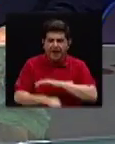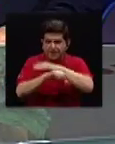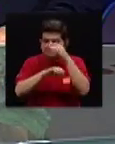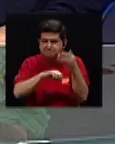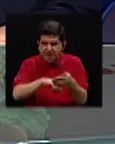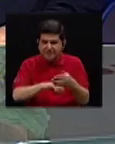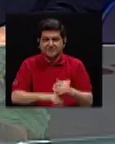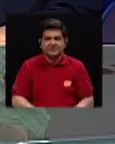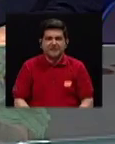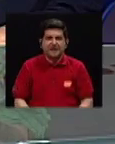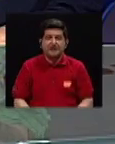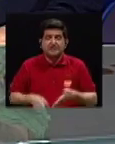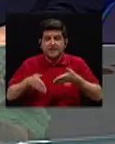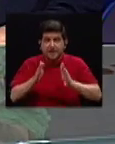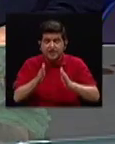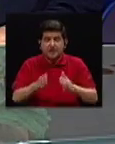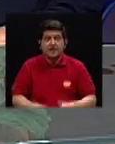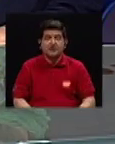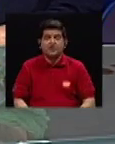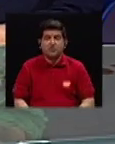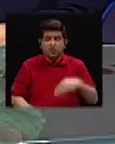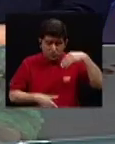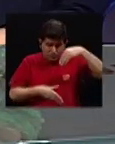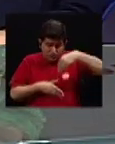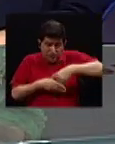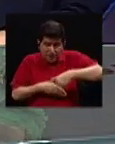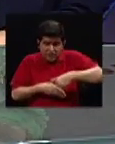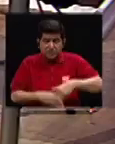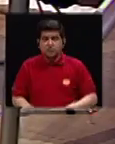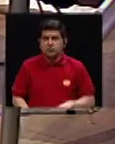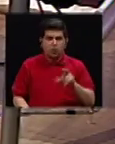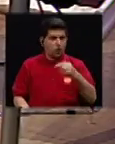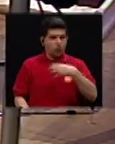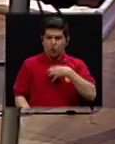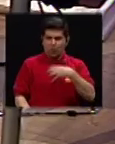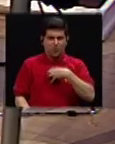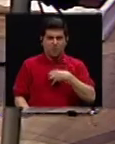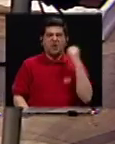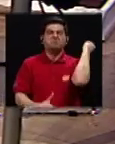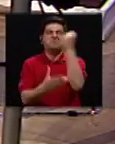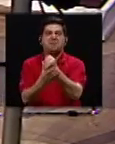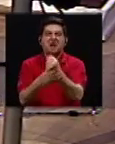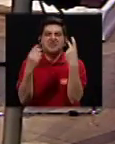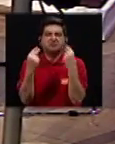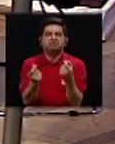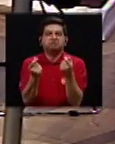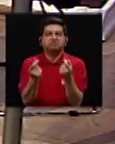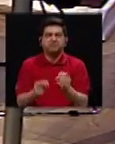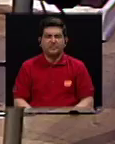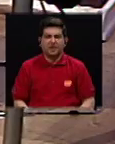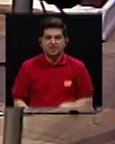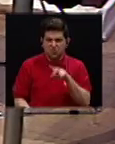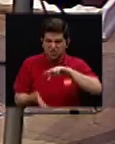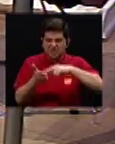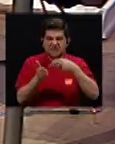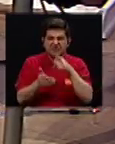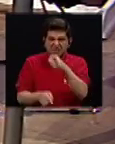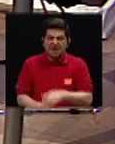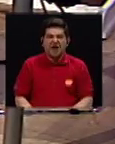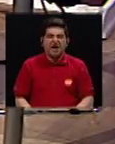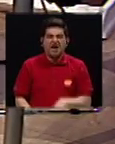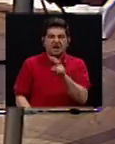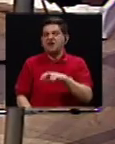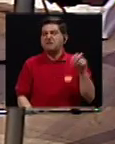y que el hijo la hija que lleva en sus entrañas no es de él la mata inmediatamente porque le ha sido infiel desde